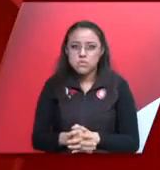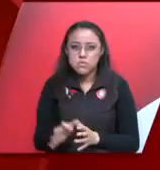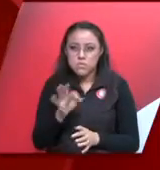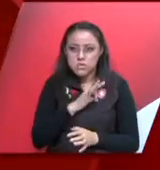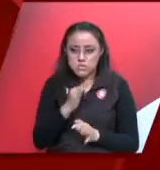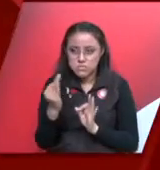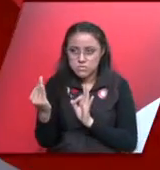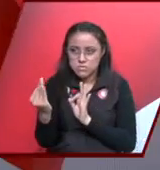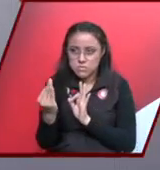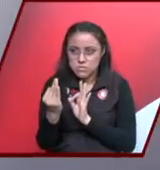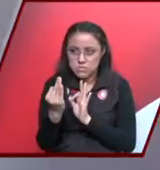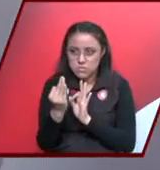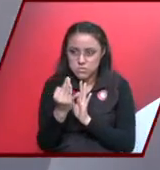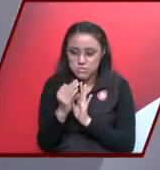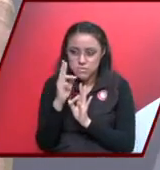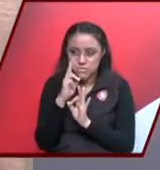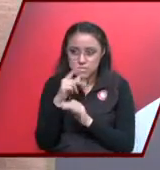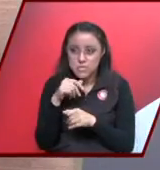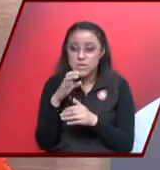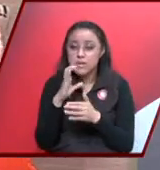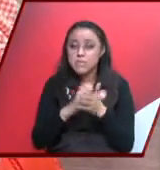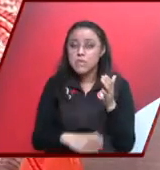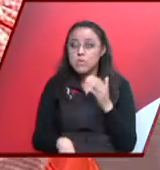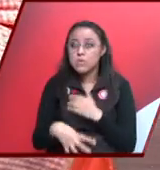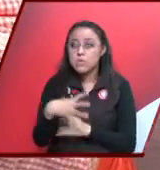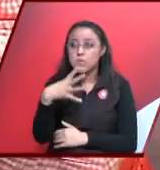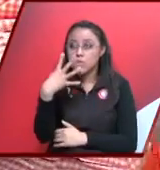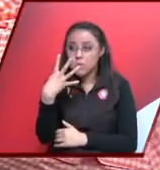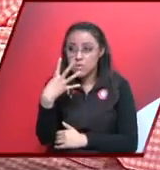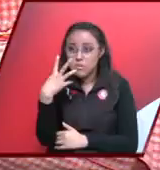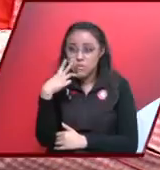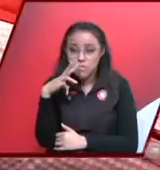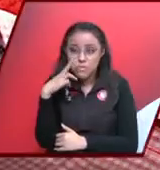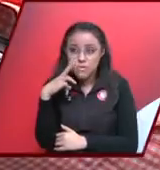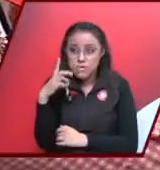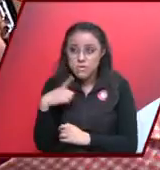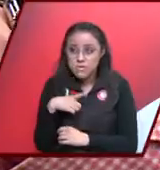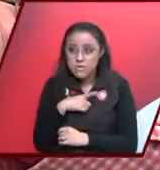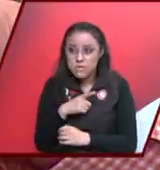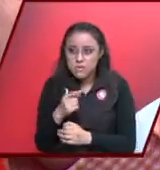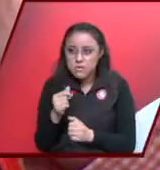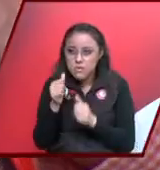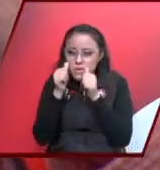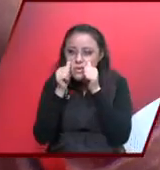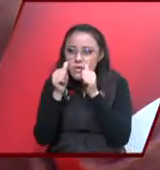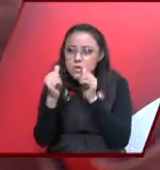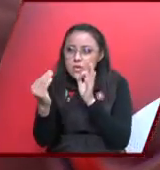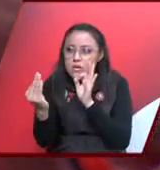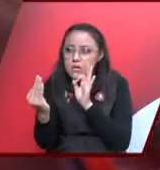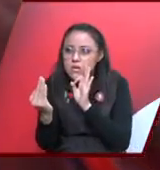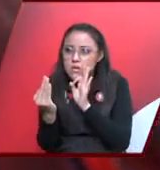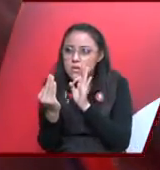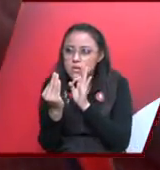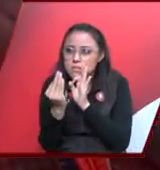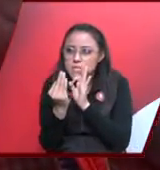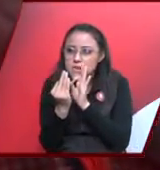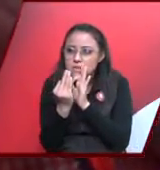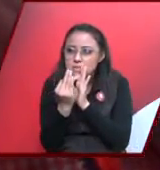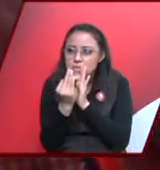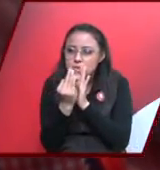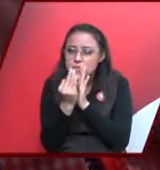tú? Aquí está clarísimo el capítulo 4, a ver quién no lo entiende. Sí tienes que acercarte, hermano. Más, más,